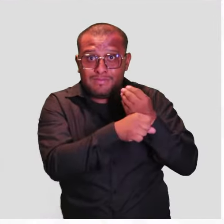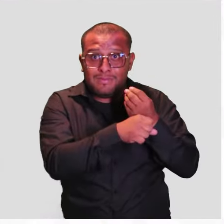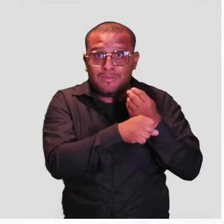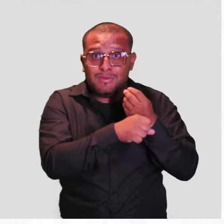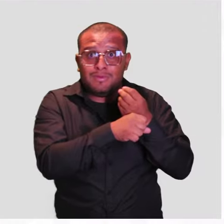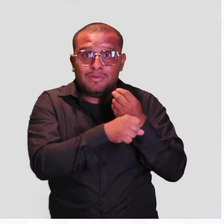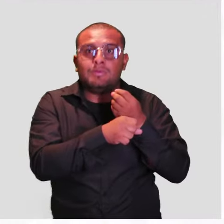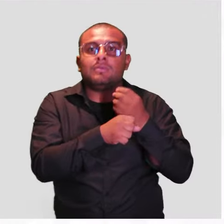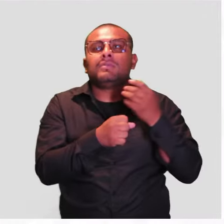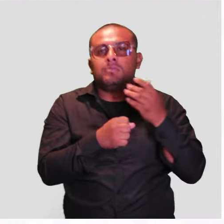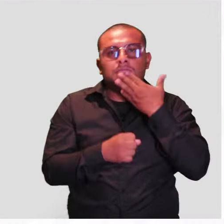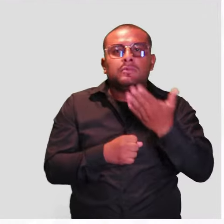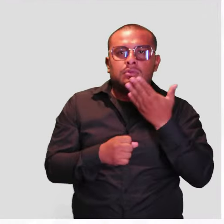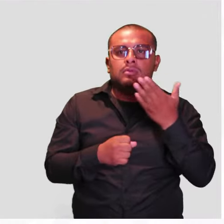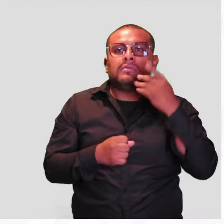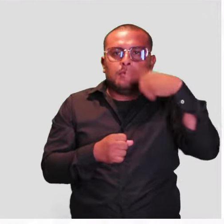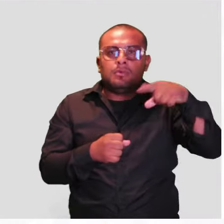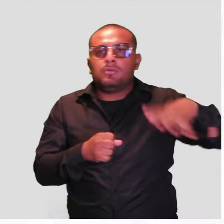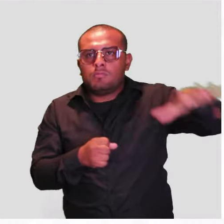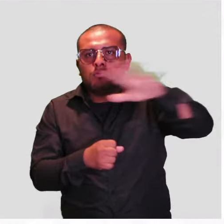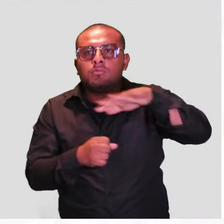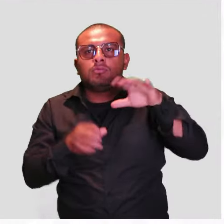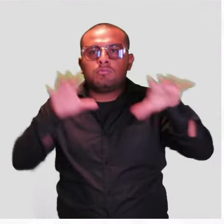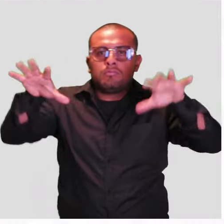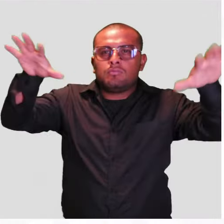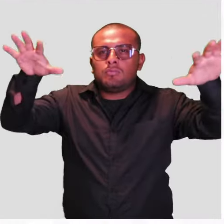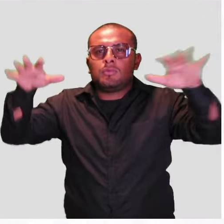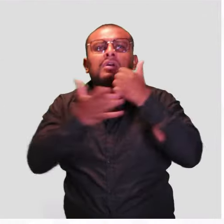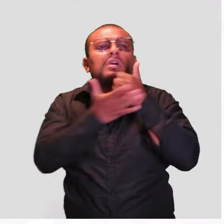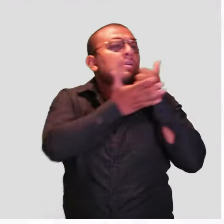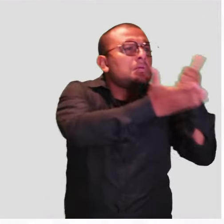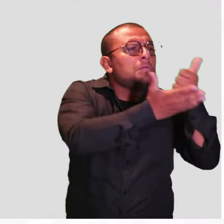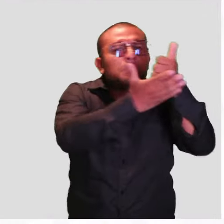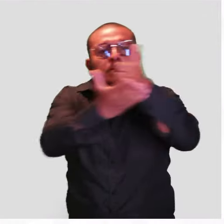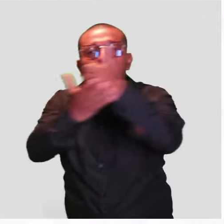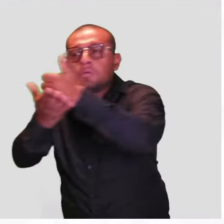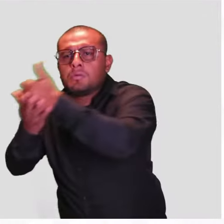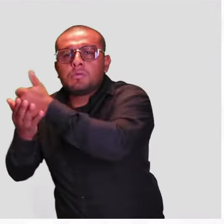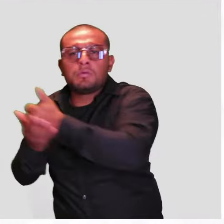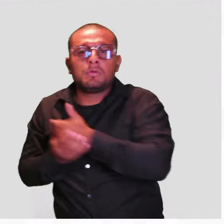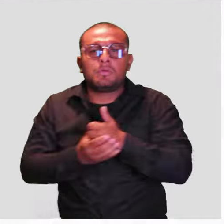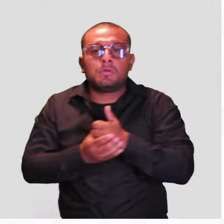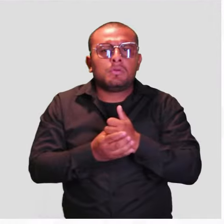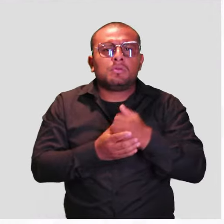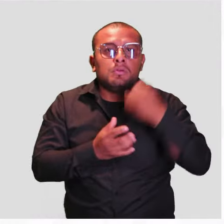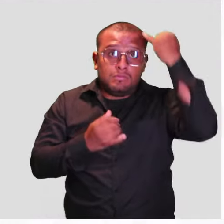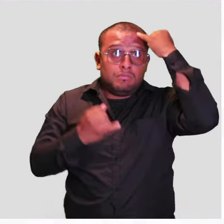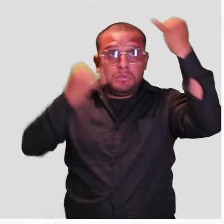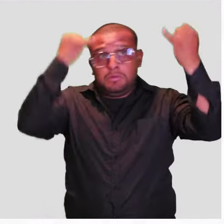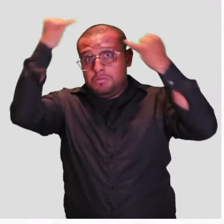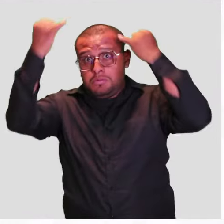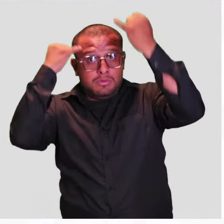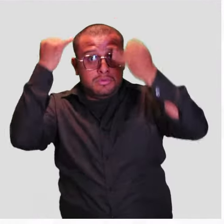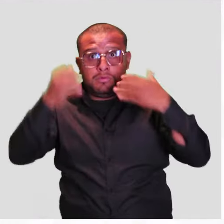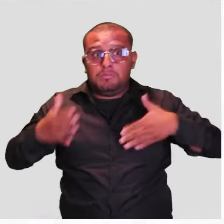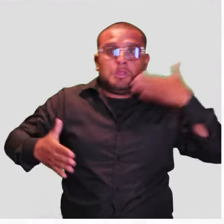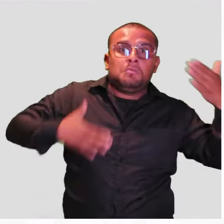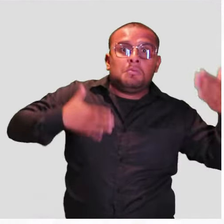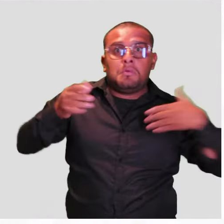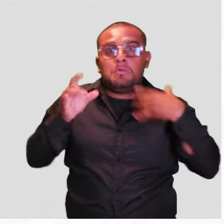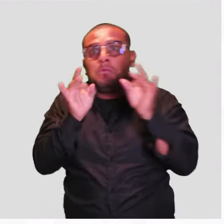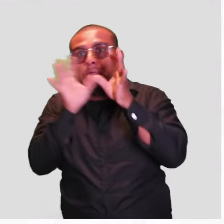humano en las comunidades y en las colonias. No vamos a gobernar por ocurrencias, vamos a gobernar por